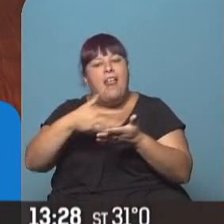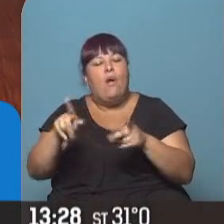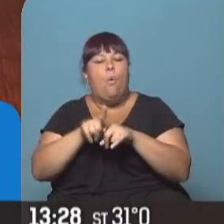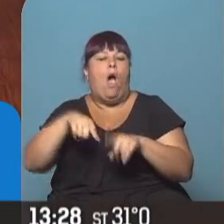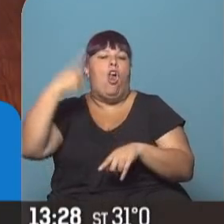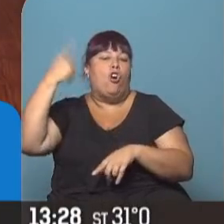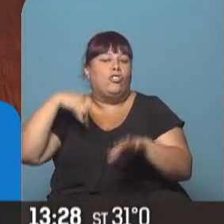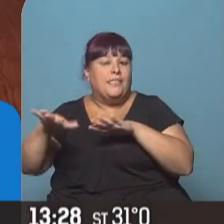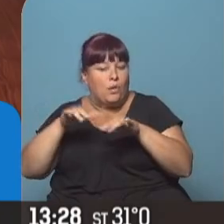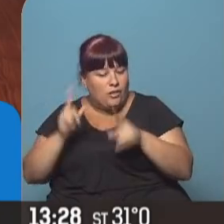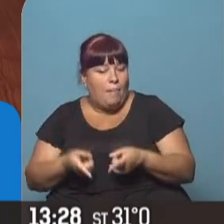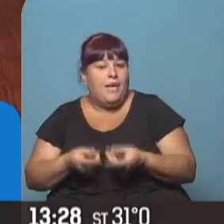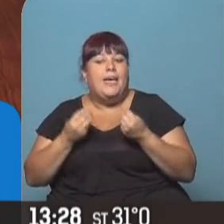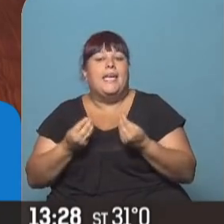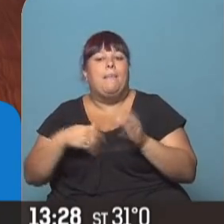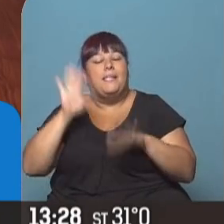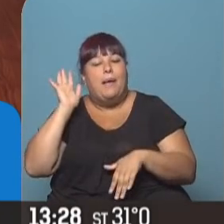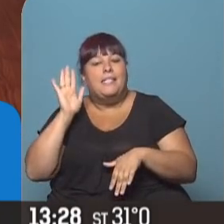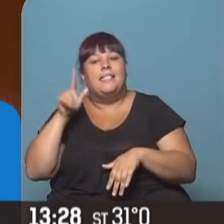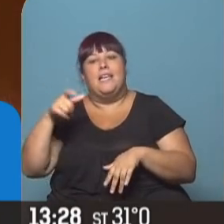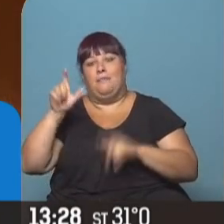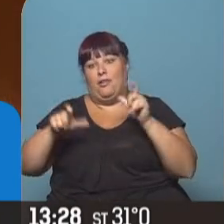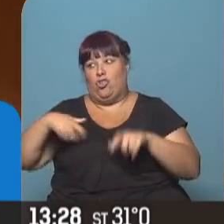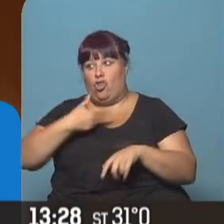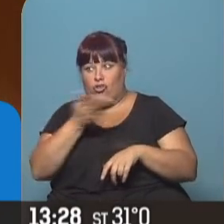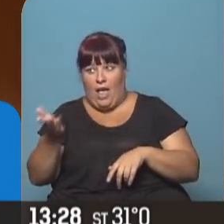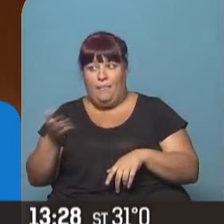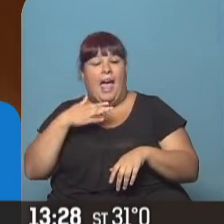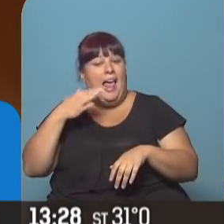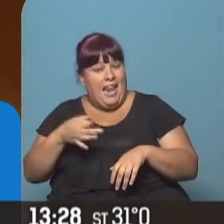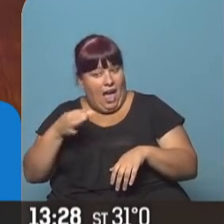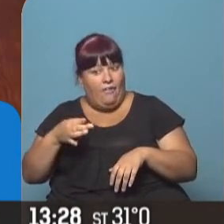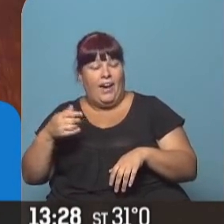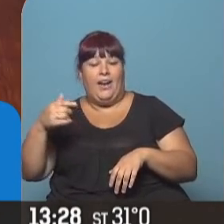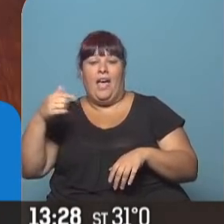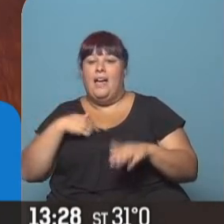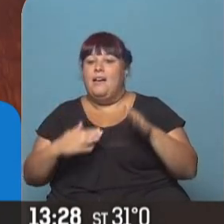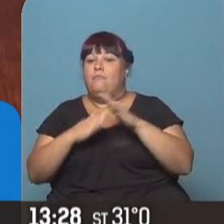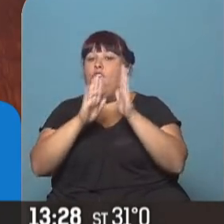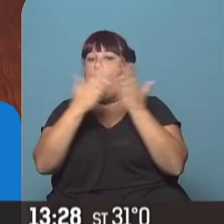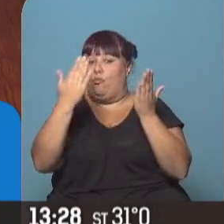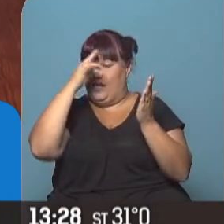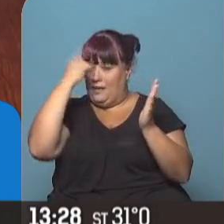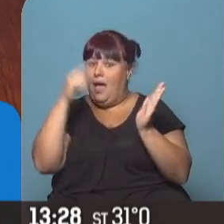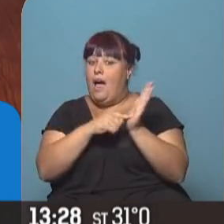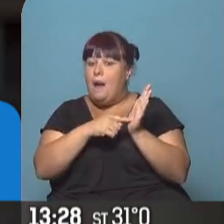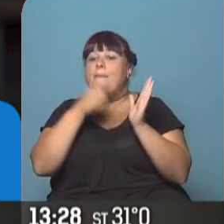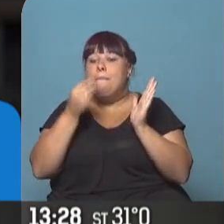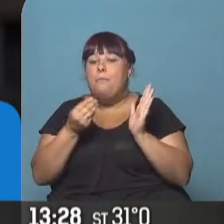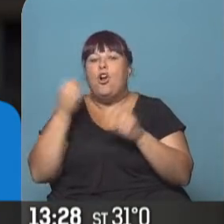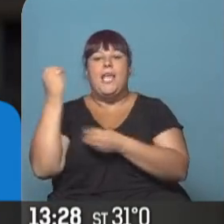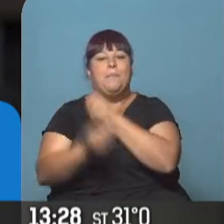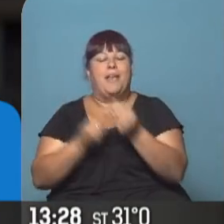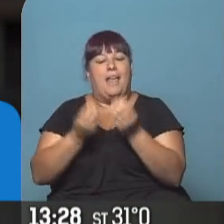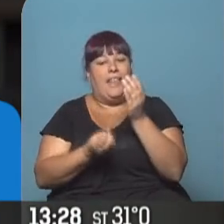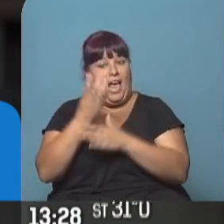muchas situaciones, de qué es lo que pasa sobre todo con la situación social, porque verdaderamente nuestra carta fundacional, como usted bien dijo, está hecha por